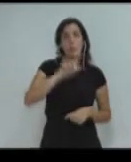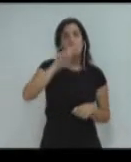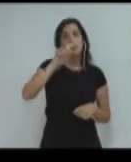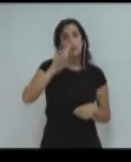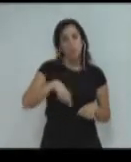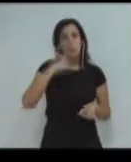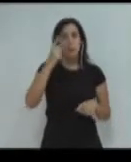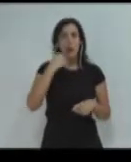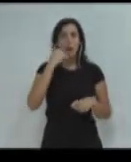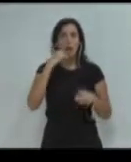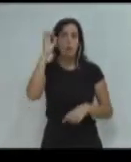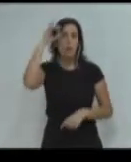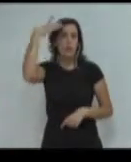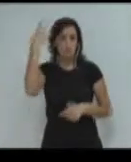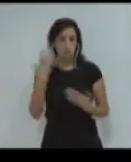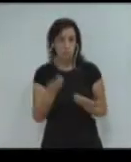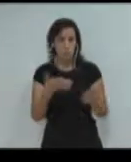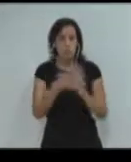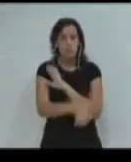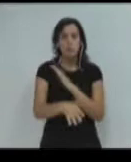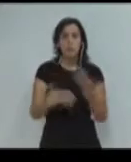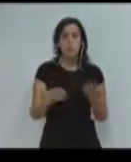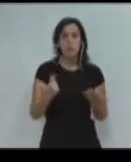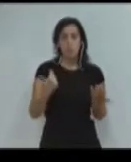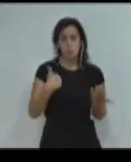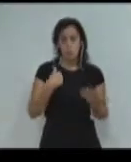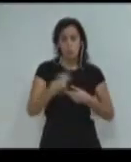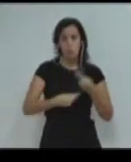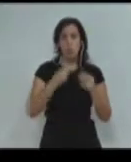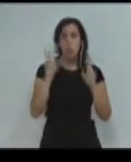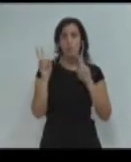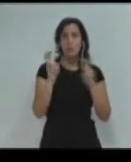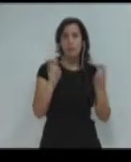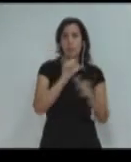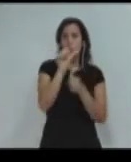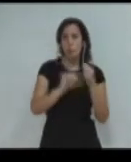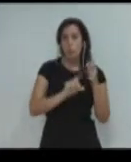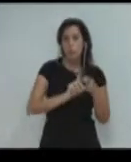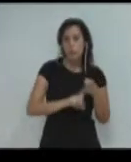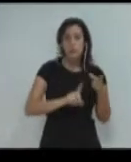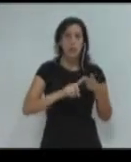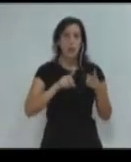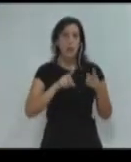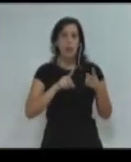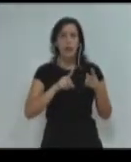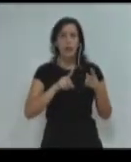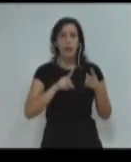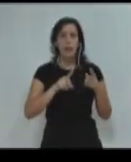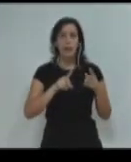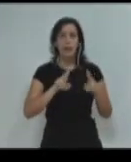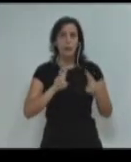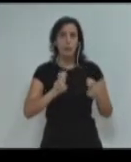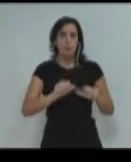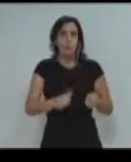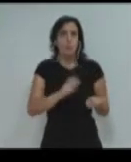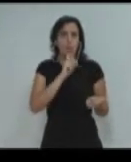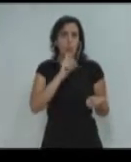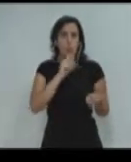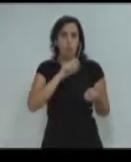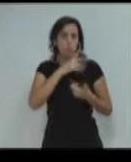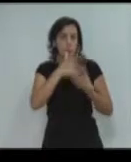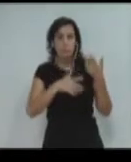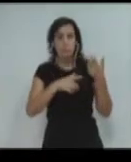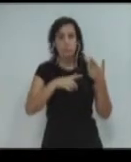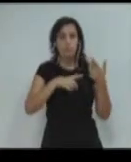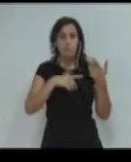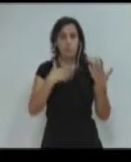elemento creativo, entonces para decir, bueno, yo voy a hacerte los títulos de este modo, las entradas de capítulos de este modo, etcétera. Y